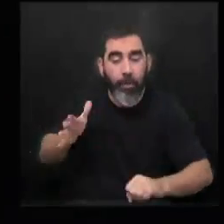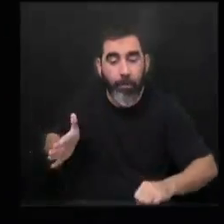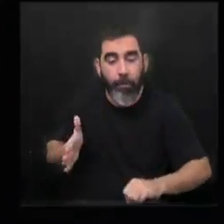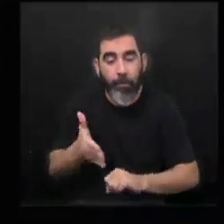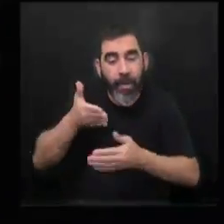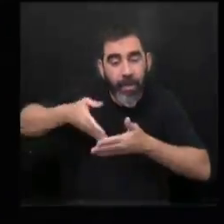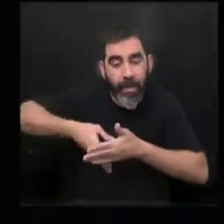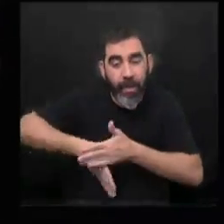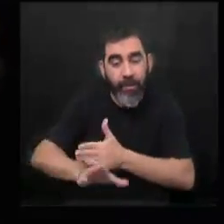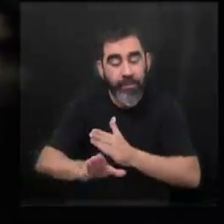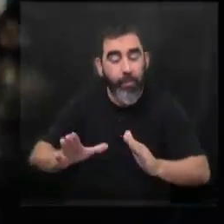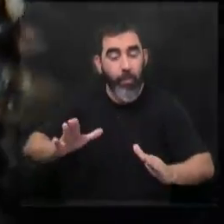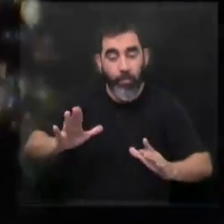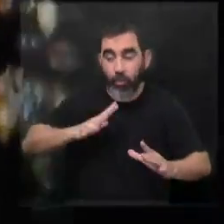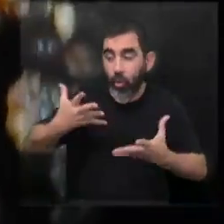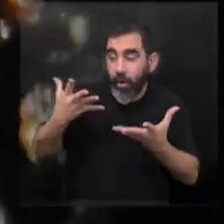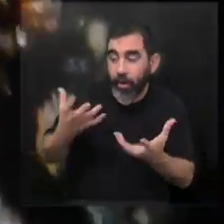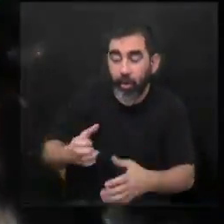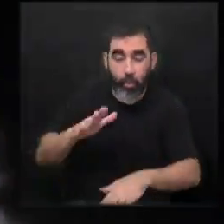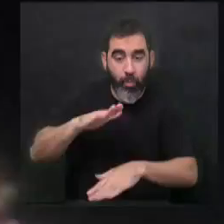en el momento en que nosotros queremos.